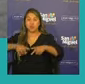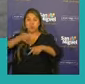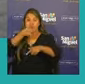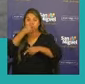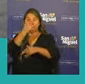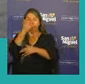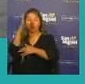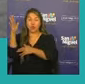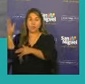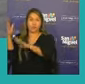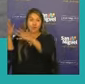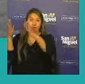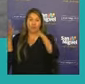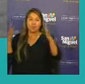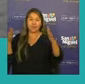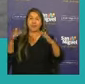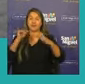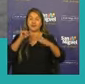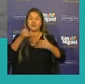transportan, que...